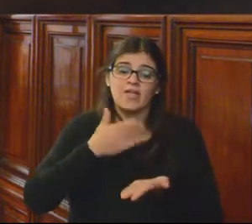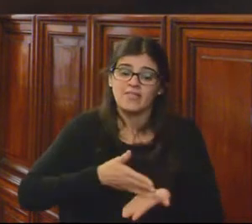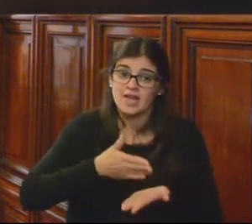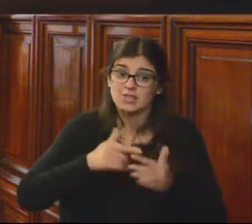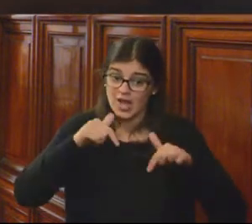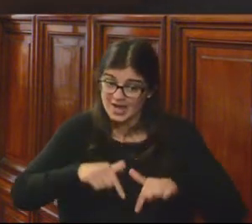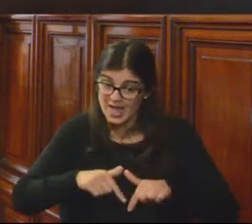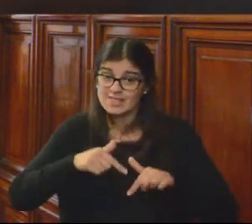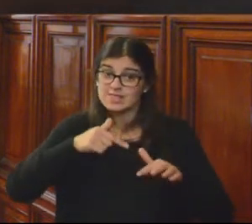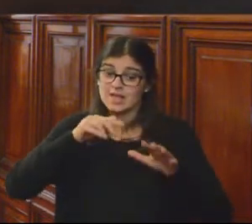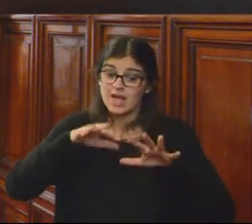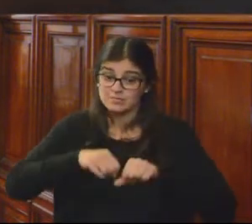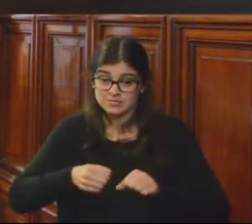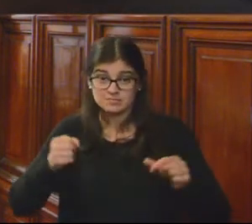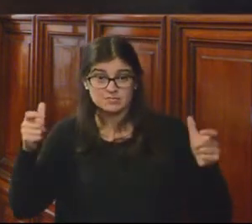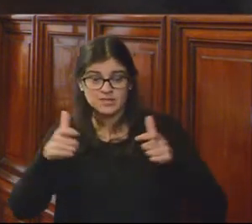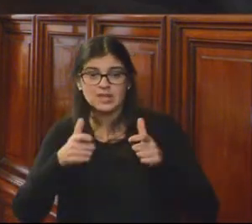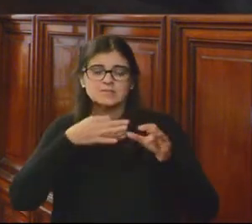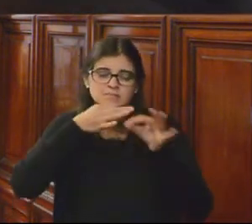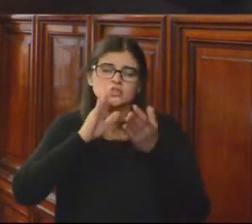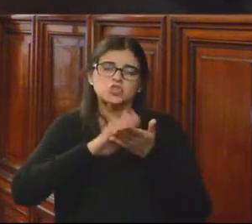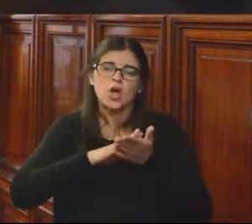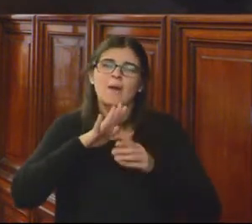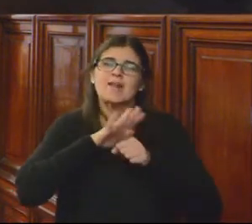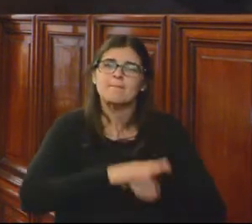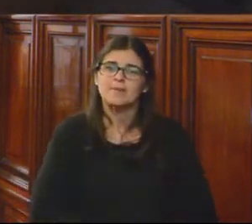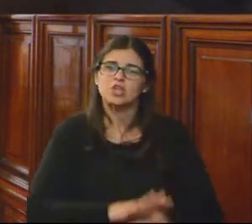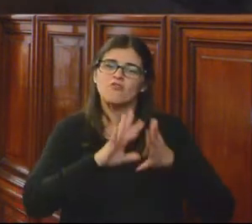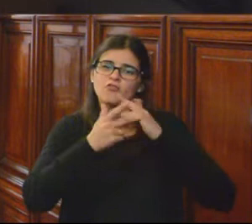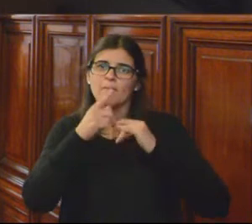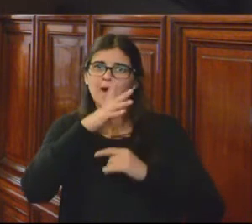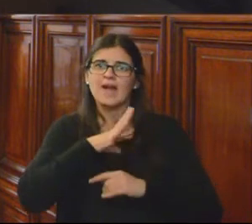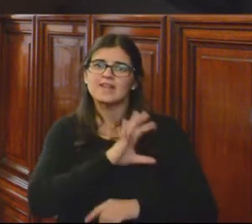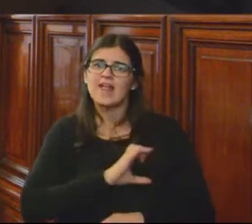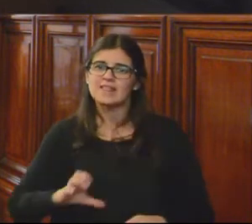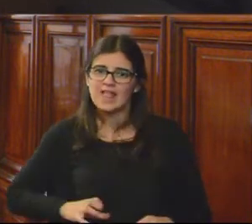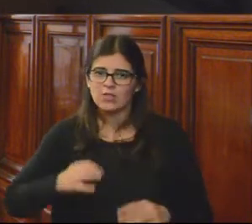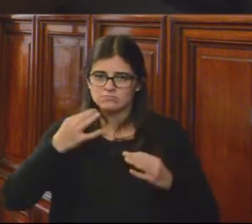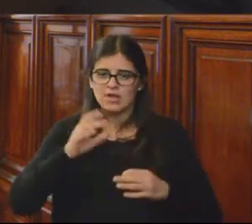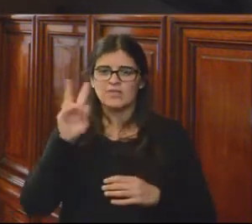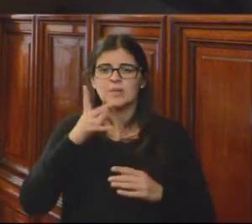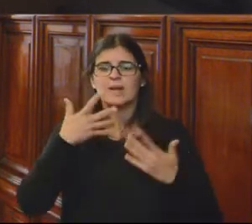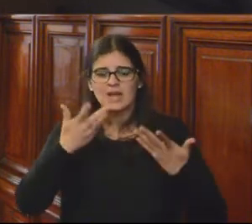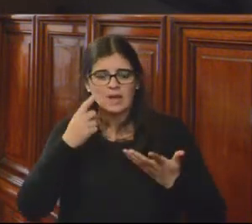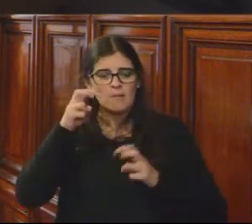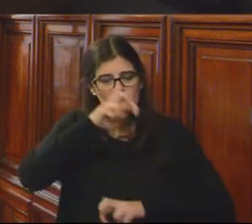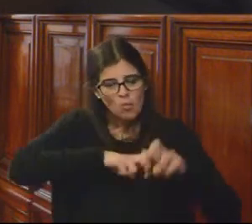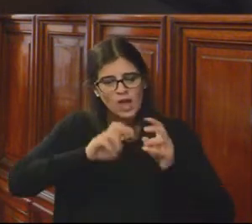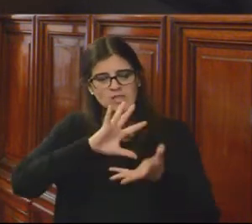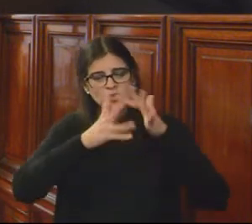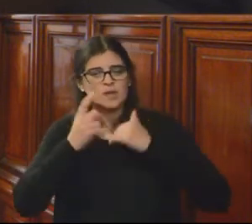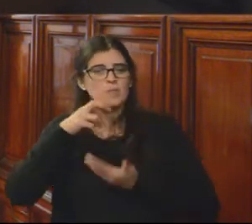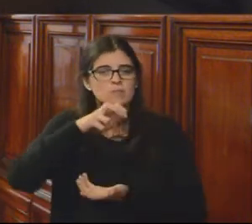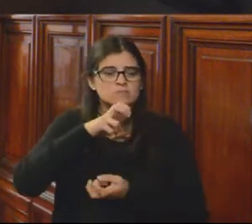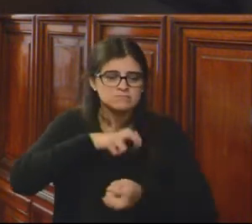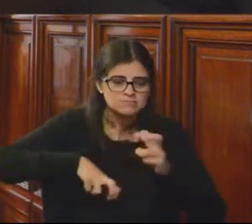vamos a hacer énfasis en el sistema de represión que ha implementado el Estado venezolano para responder a manifestaciones pacíficas vinculadas a la